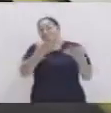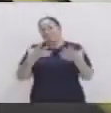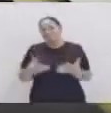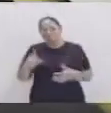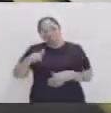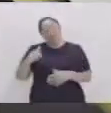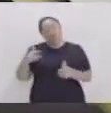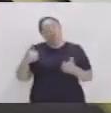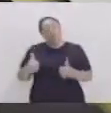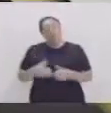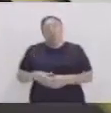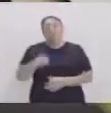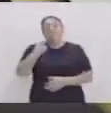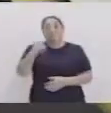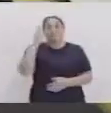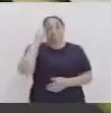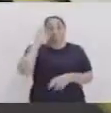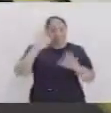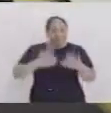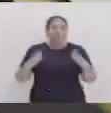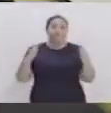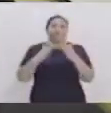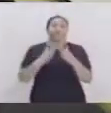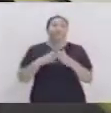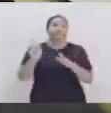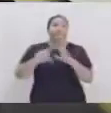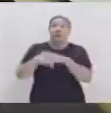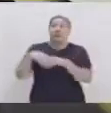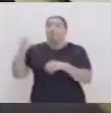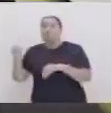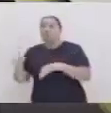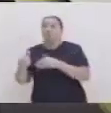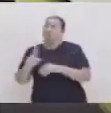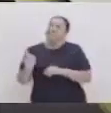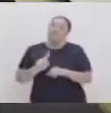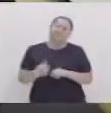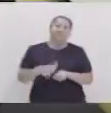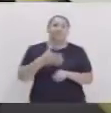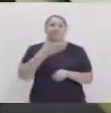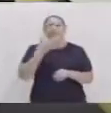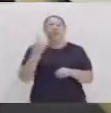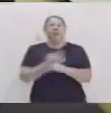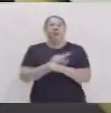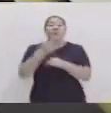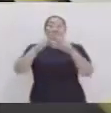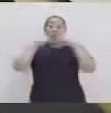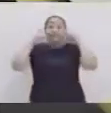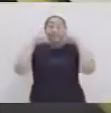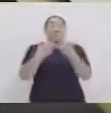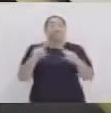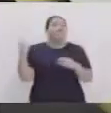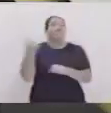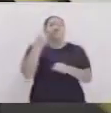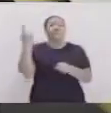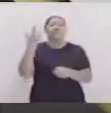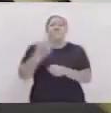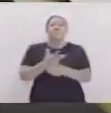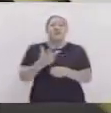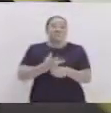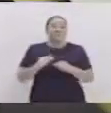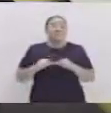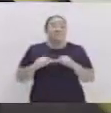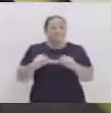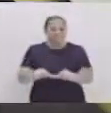el día de hoy. Recuerden a todos quedarse en casa, no salir si no es necesario, utilizar su mascarilla, pero lo más importante es